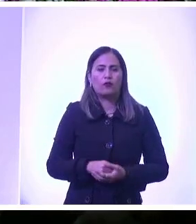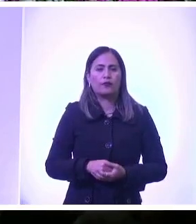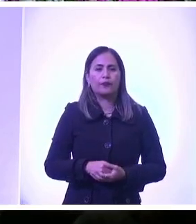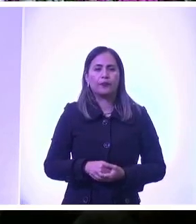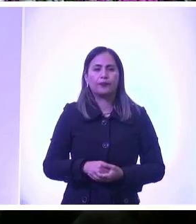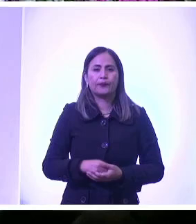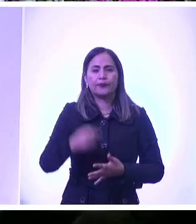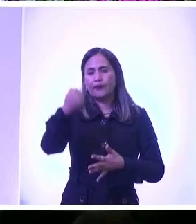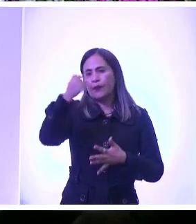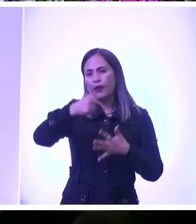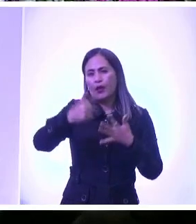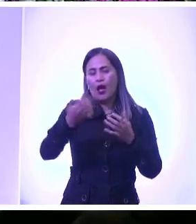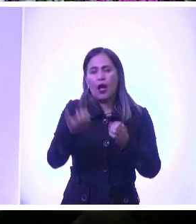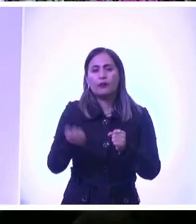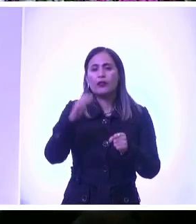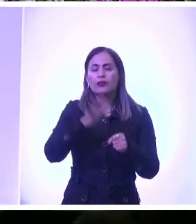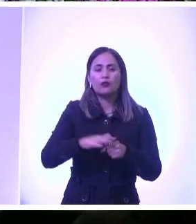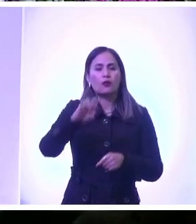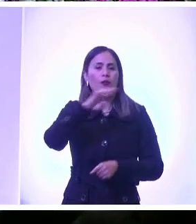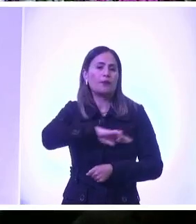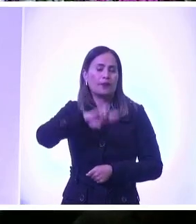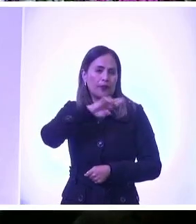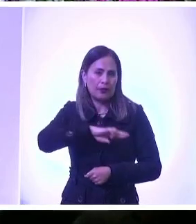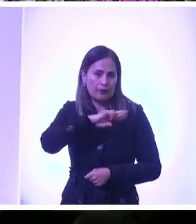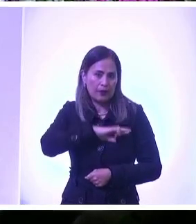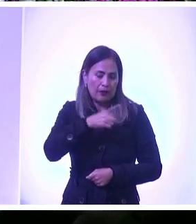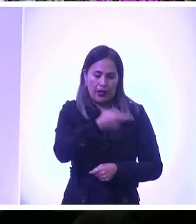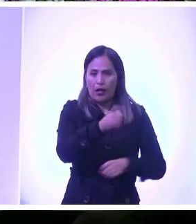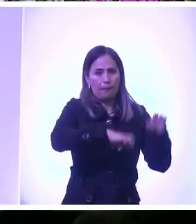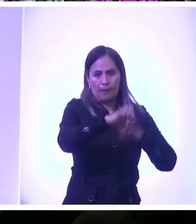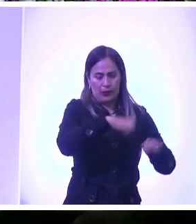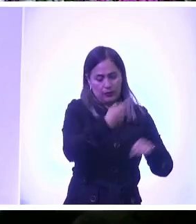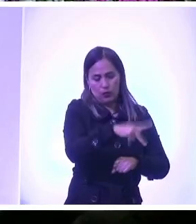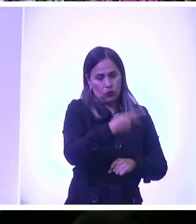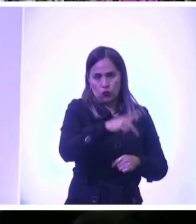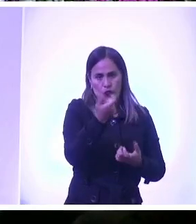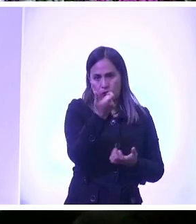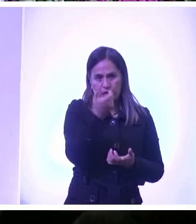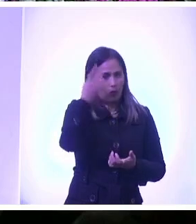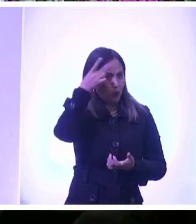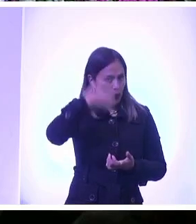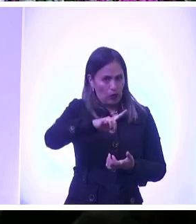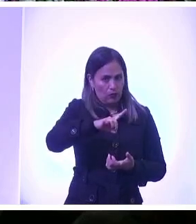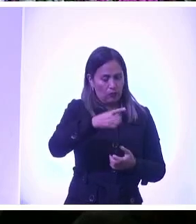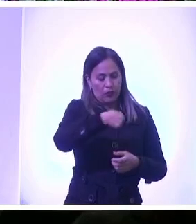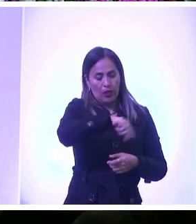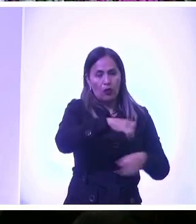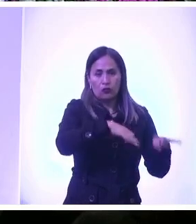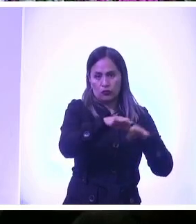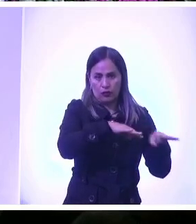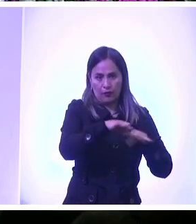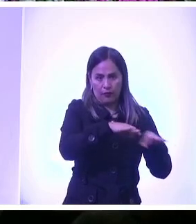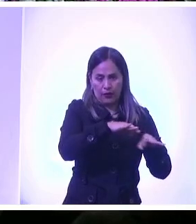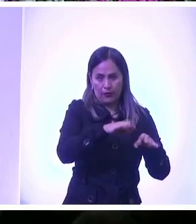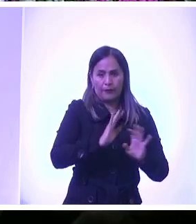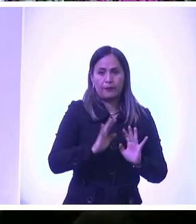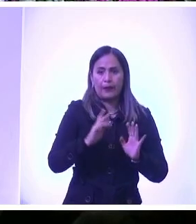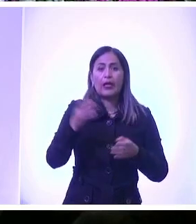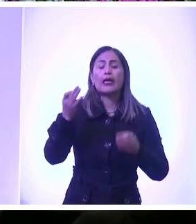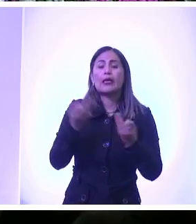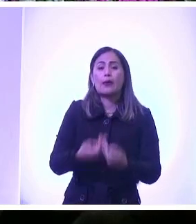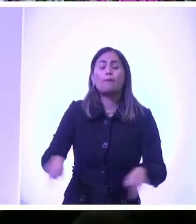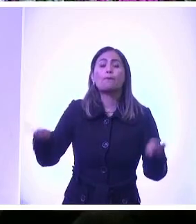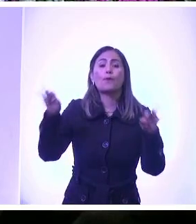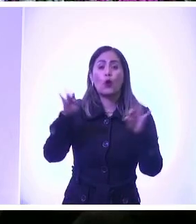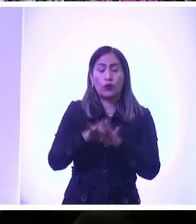las eh administración privada es de los empresarios y los que trabajan en esas empresas Entonces es muy importante y esta parte del